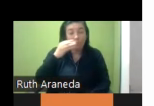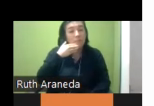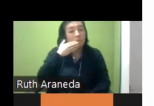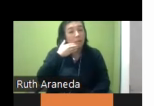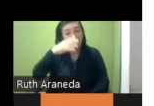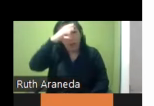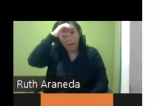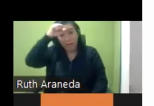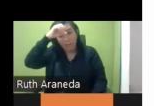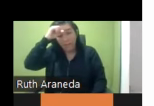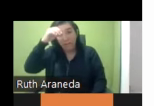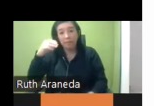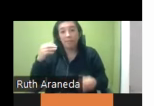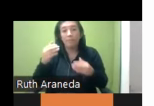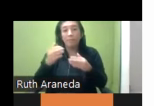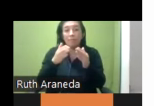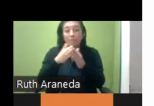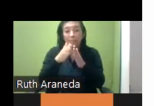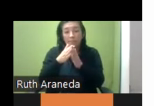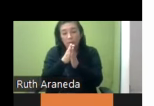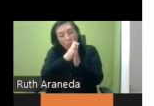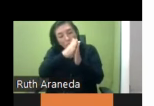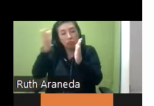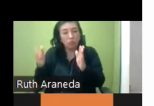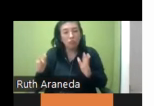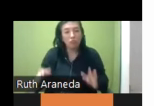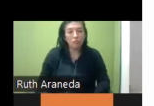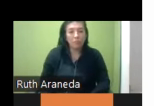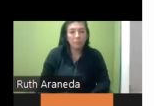es decir, en el área circunpuneña.